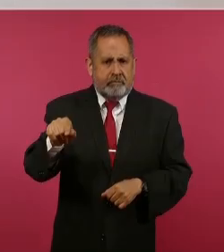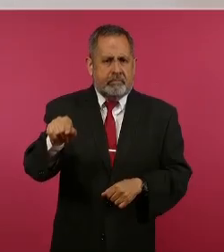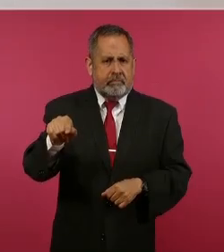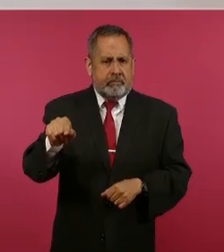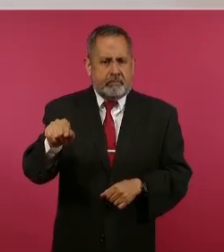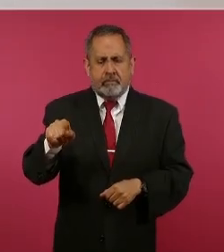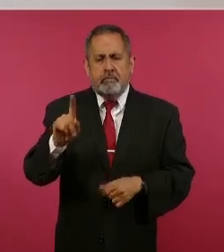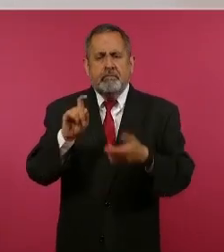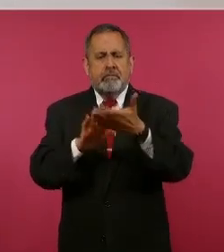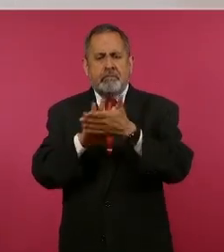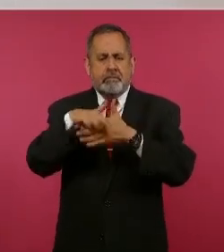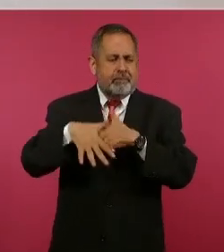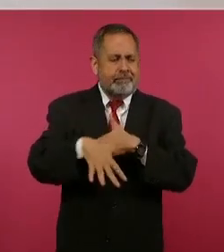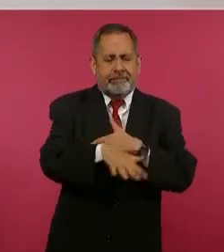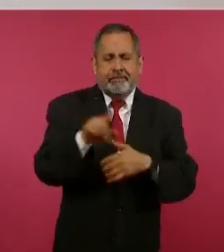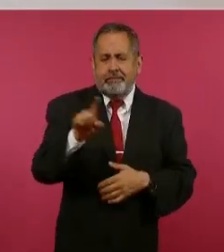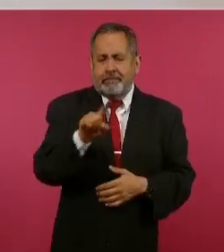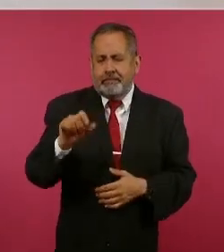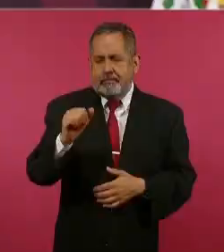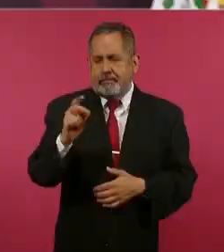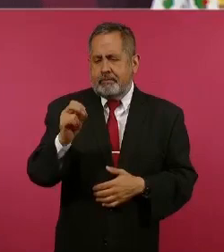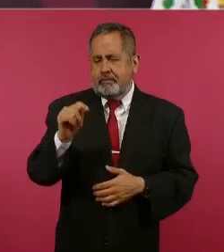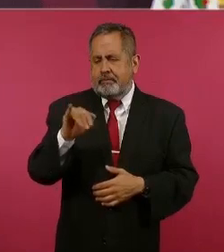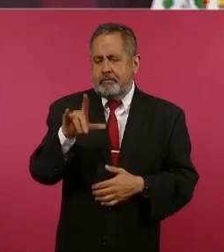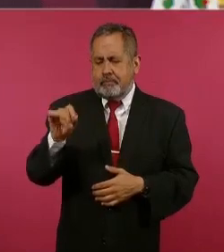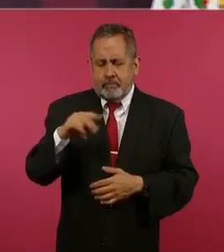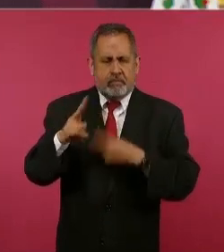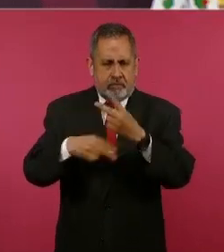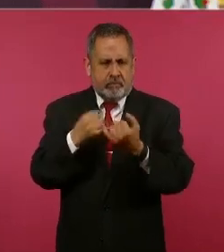la presa del Zapotillo.